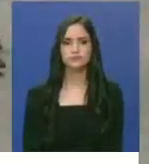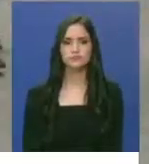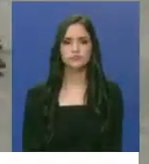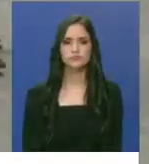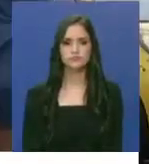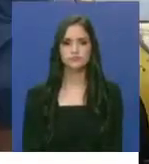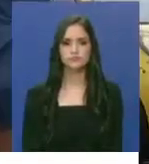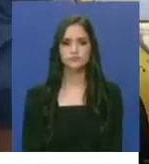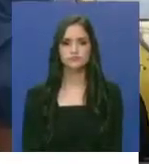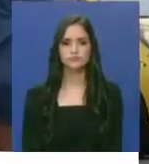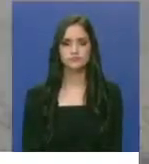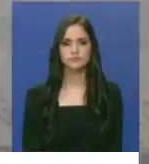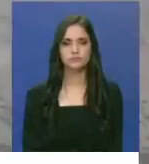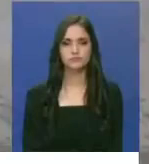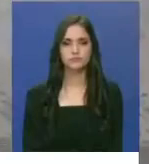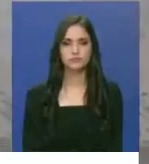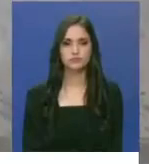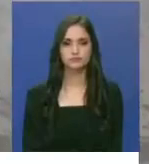conversar.